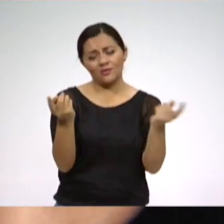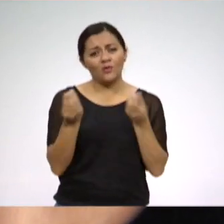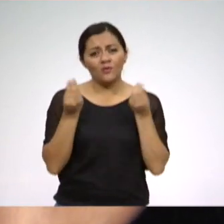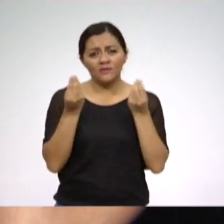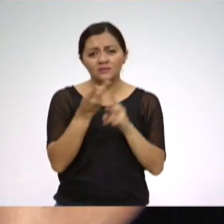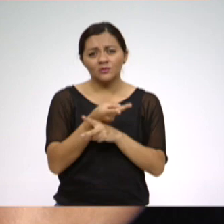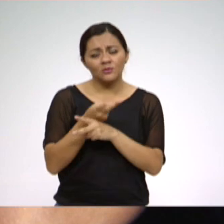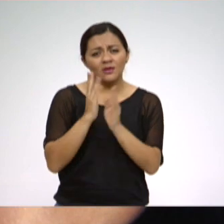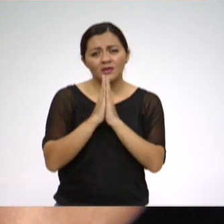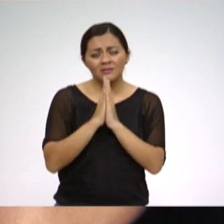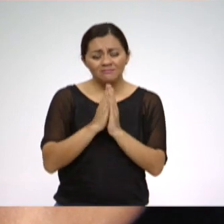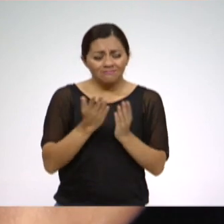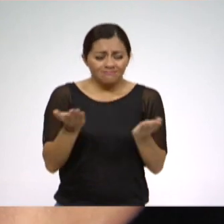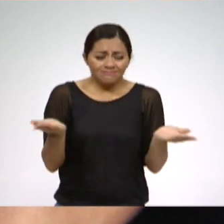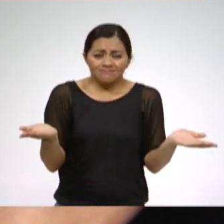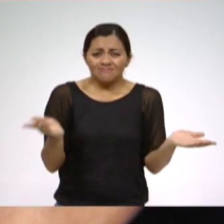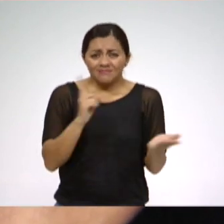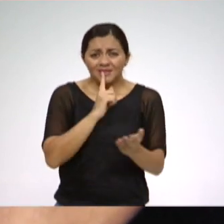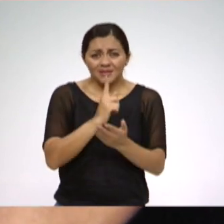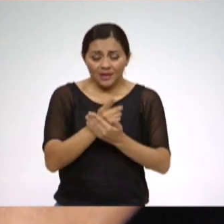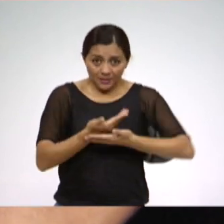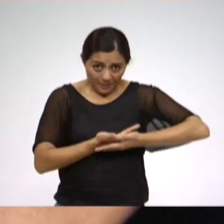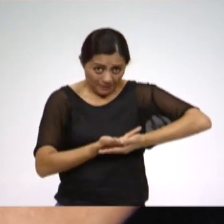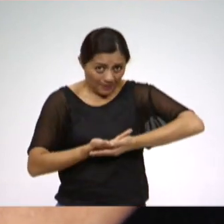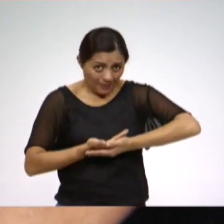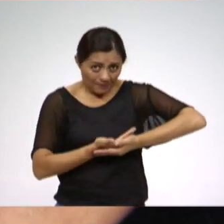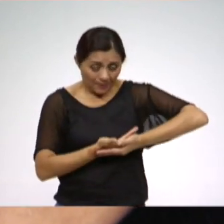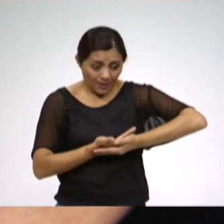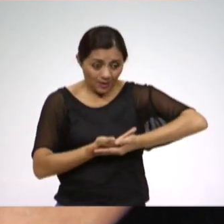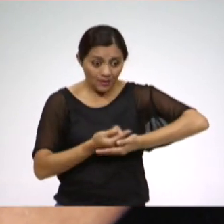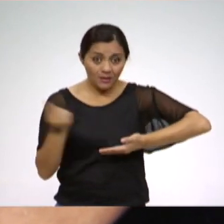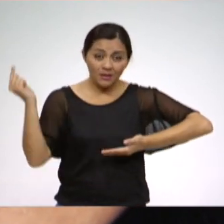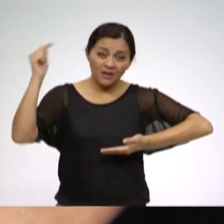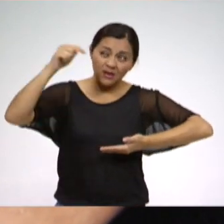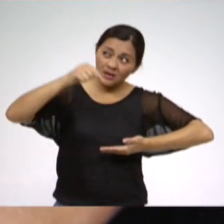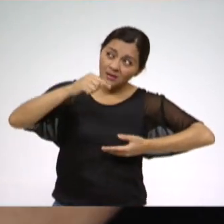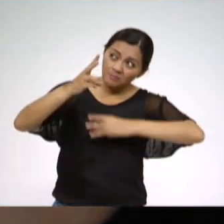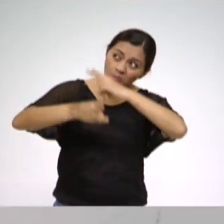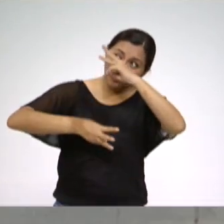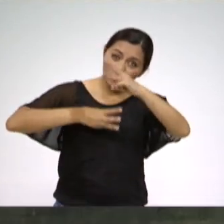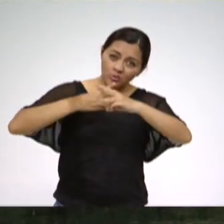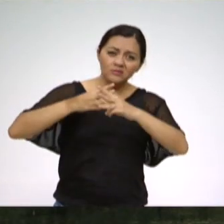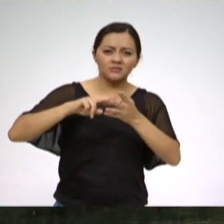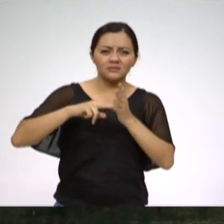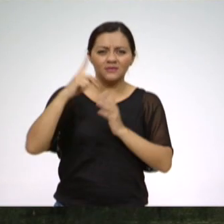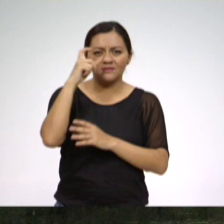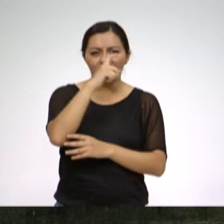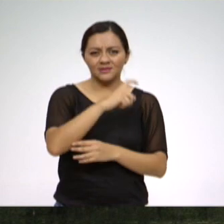porque traer un bebé al mundo es algo difícil.